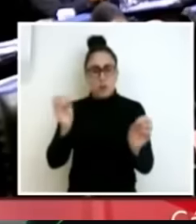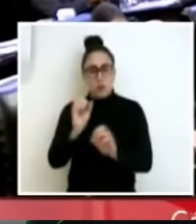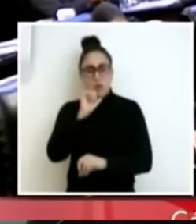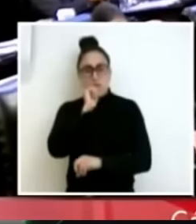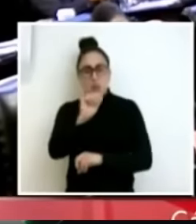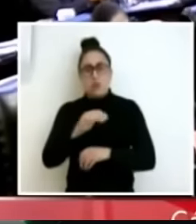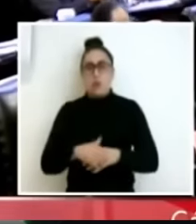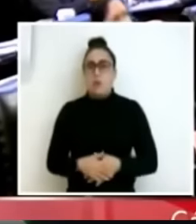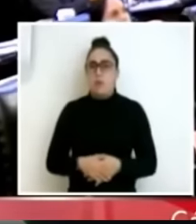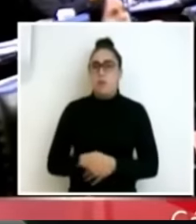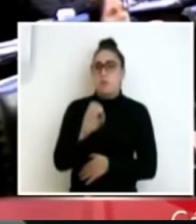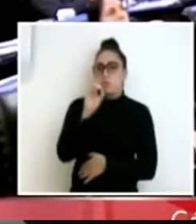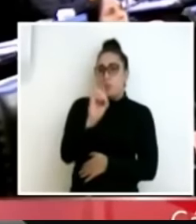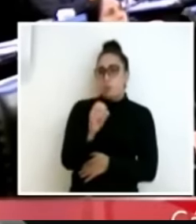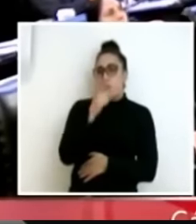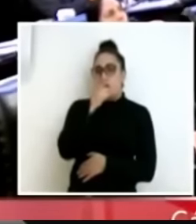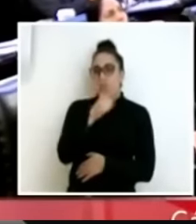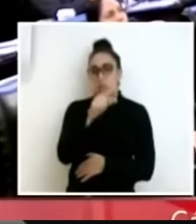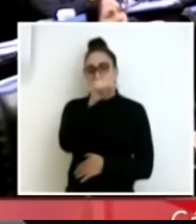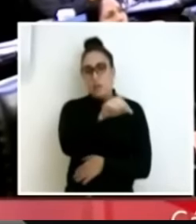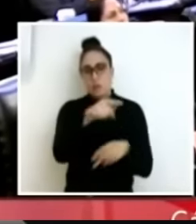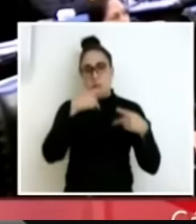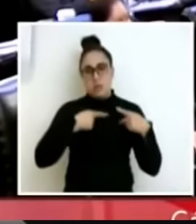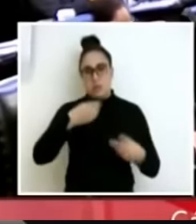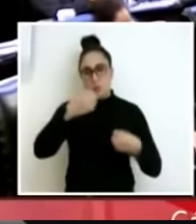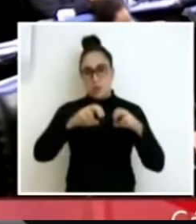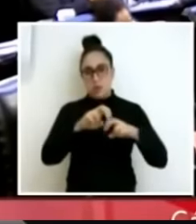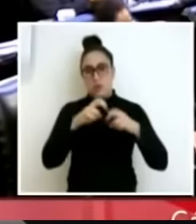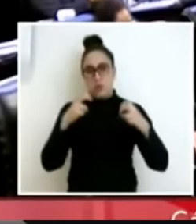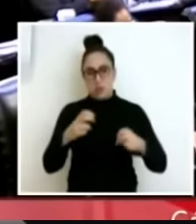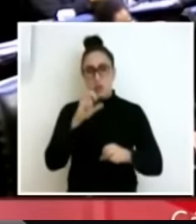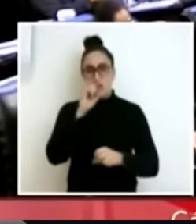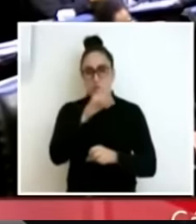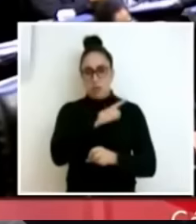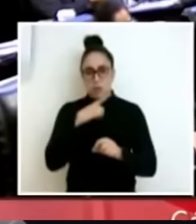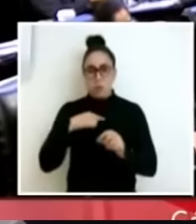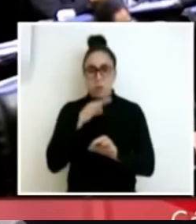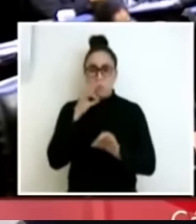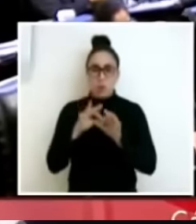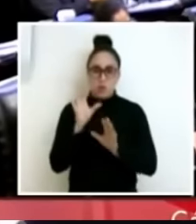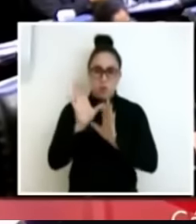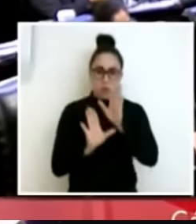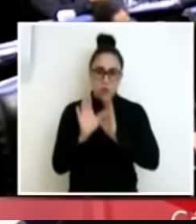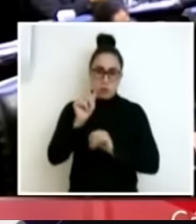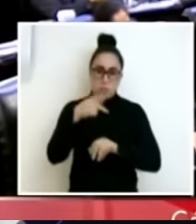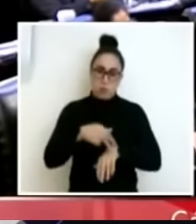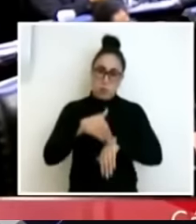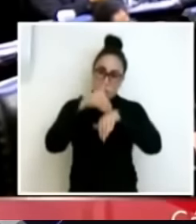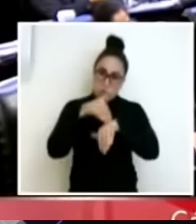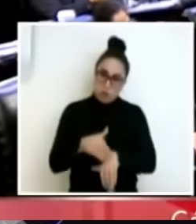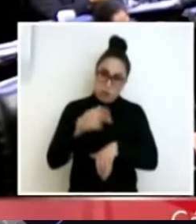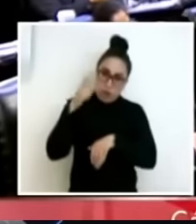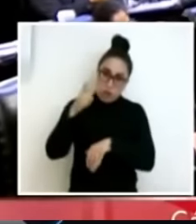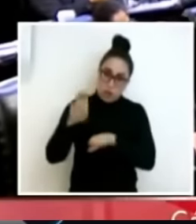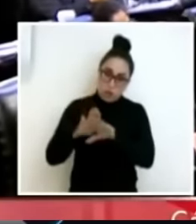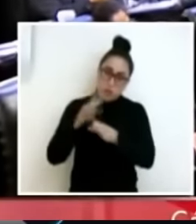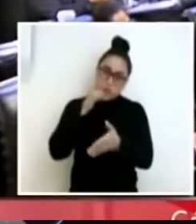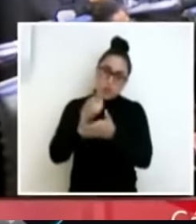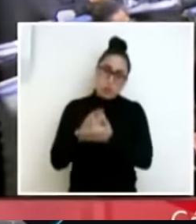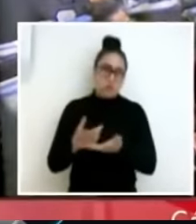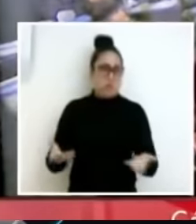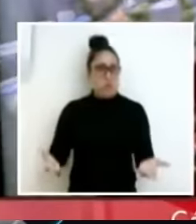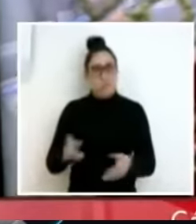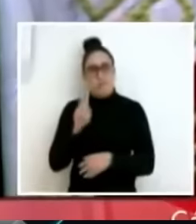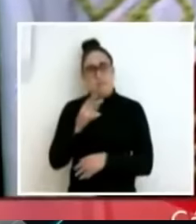aplican la Constitución, pero no se pueden someter a ella. Y también son aves de mal agüero